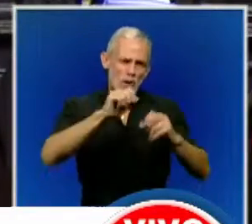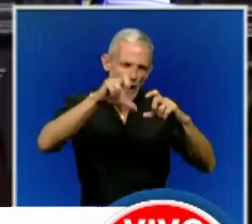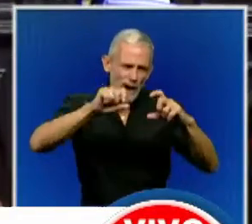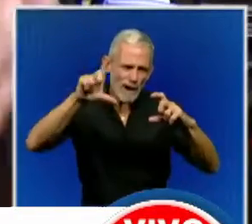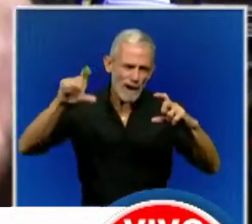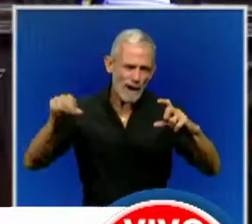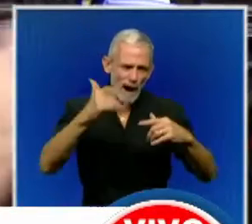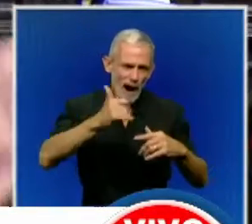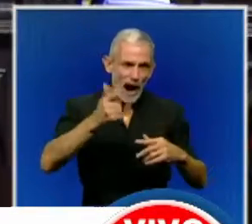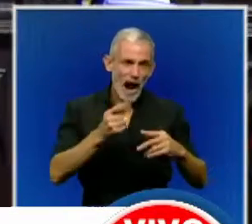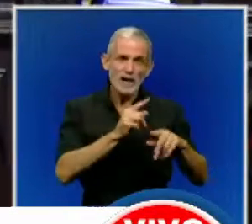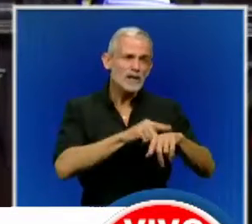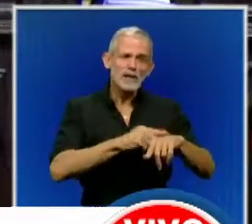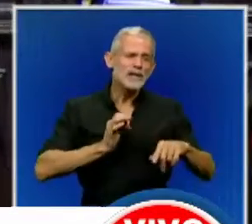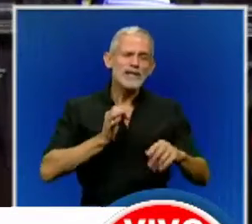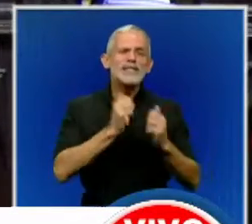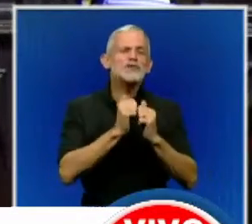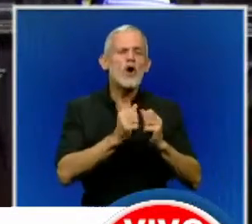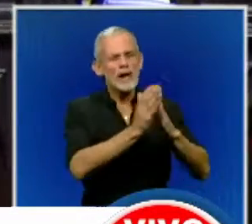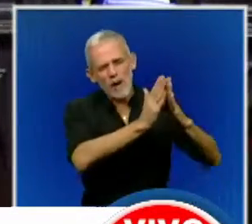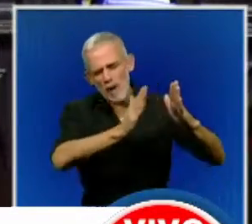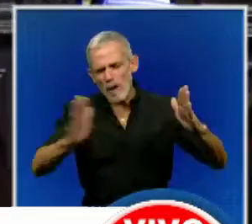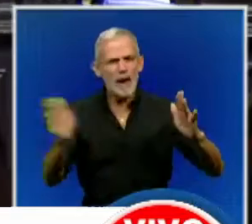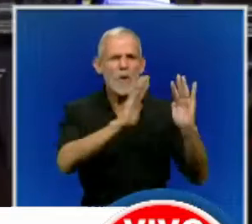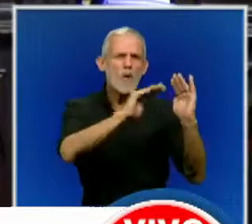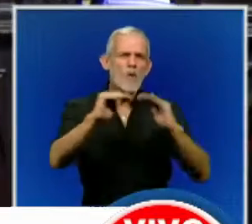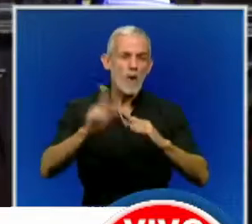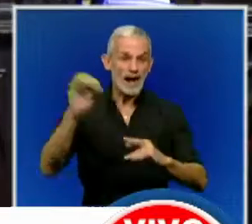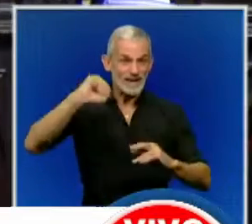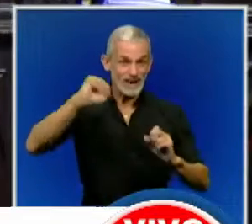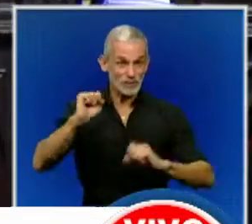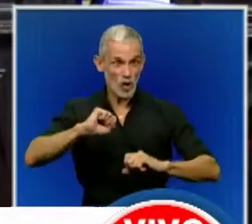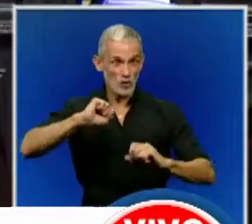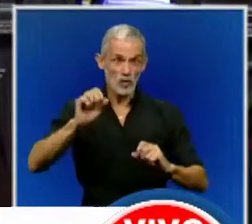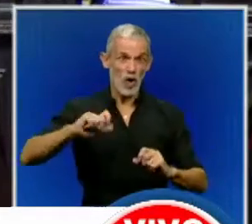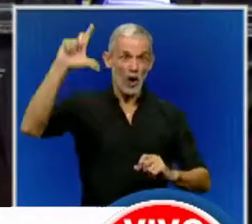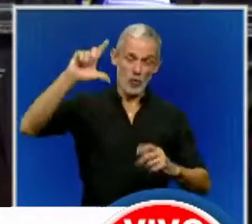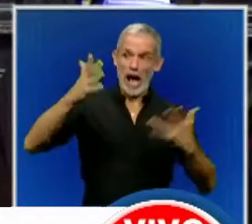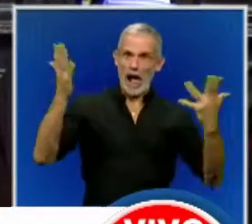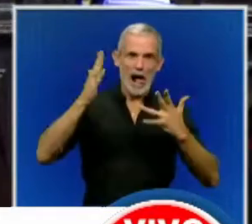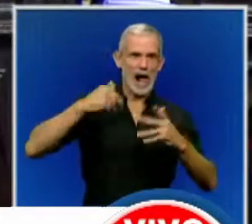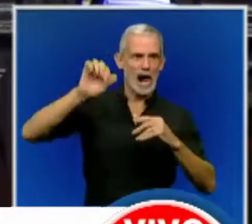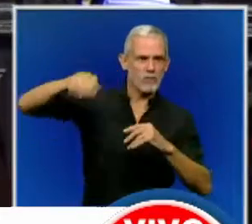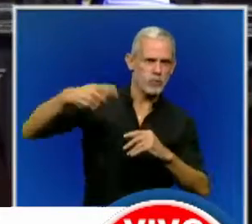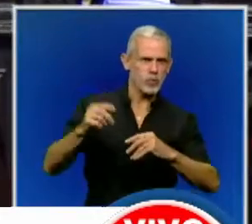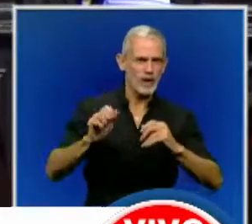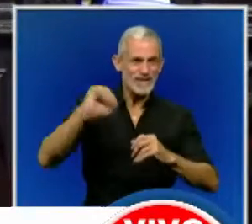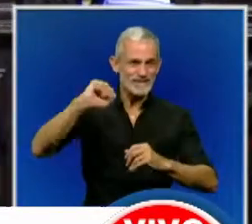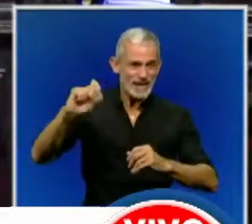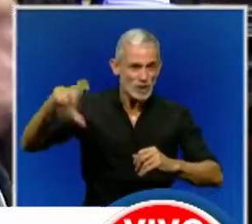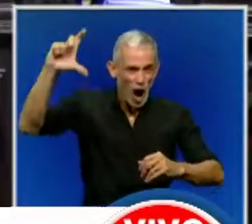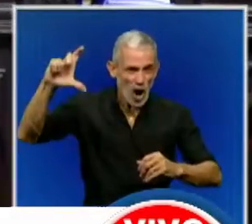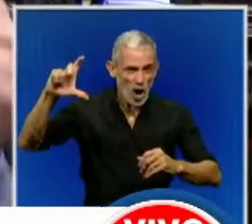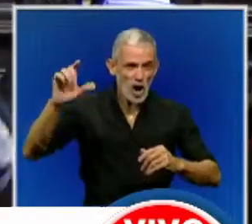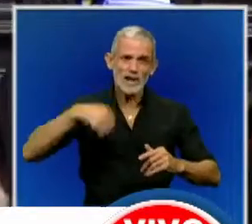absolutamente consecuentes a lo largo de nuestra historia. A medida que sube la inflación, que nos descuidamos, que la desatendemos y que